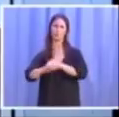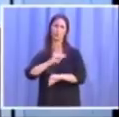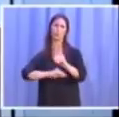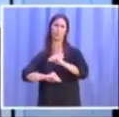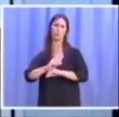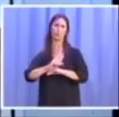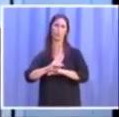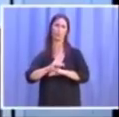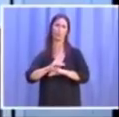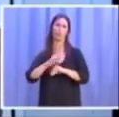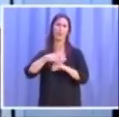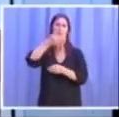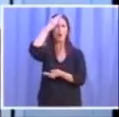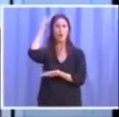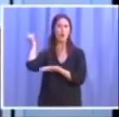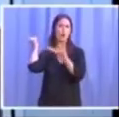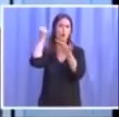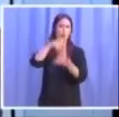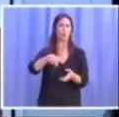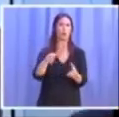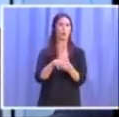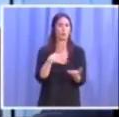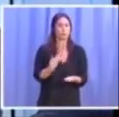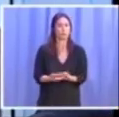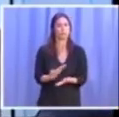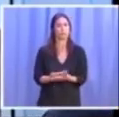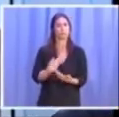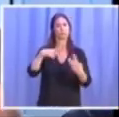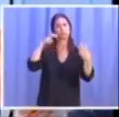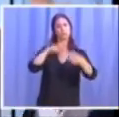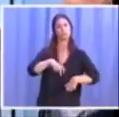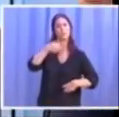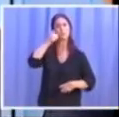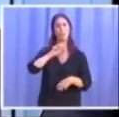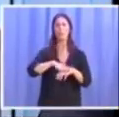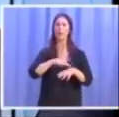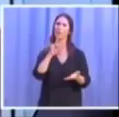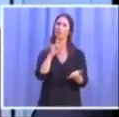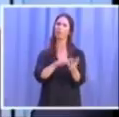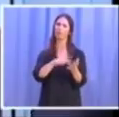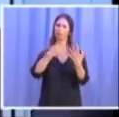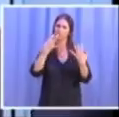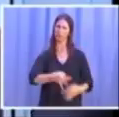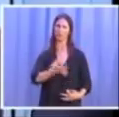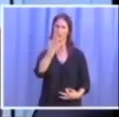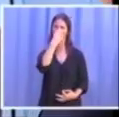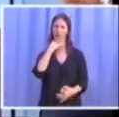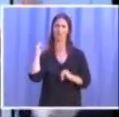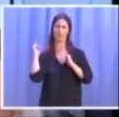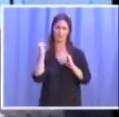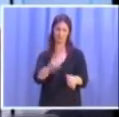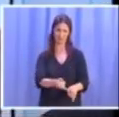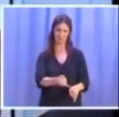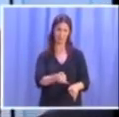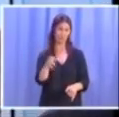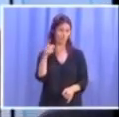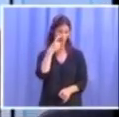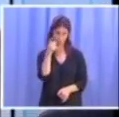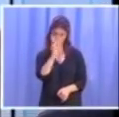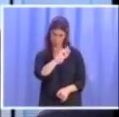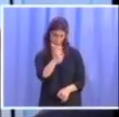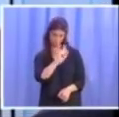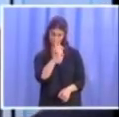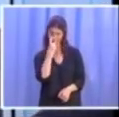que el legado de Lorca esté en Granada. He demostrado que me puedo sentar con Sánchez para que le ponga fecha al AVE que va a llegar en junio. Me